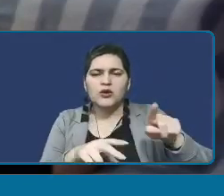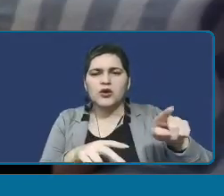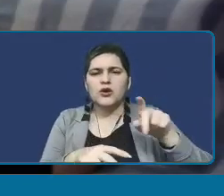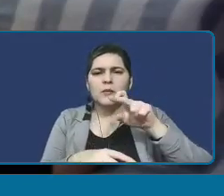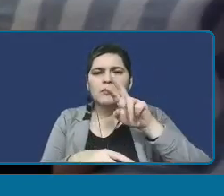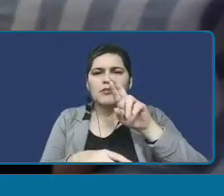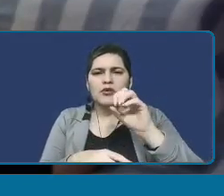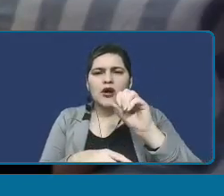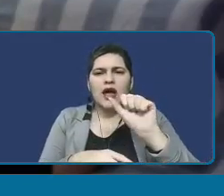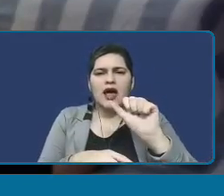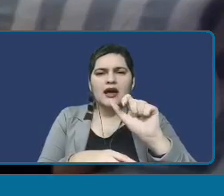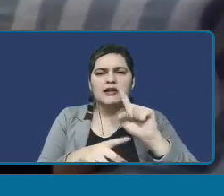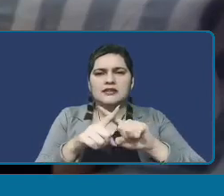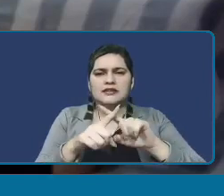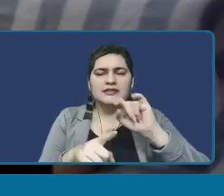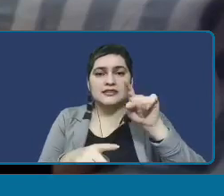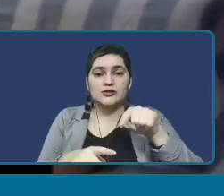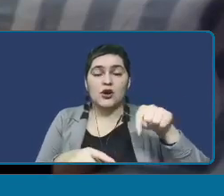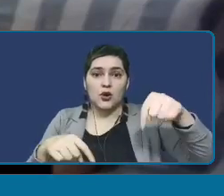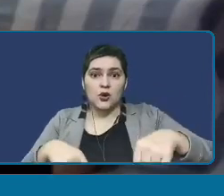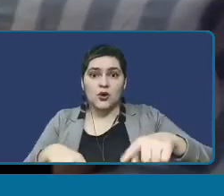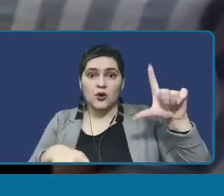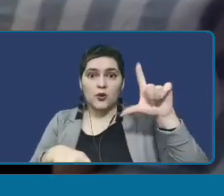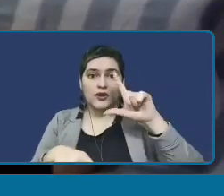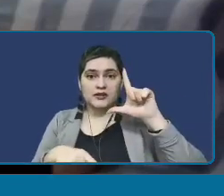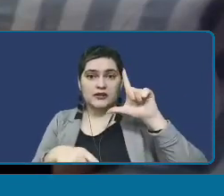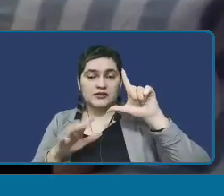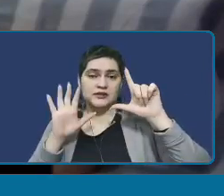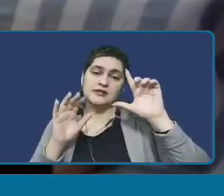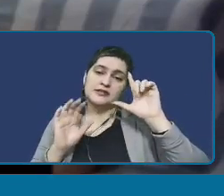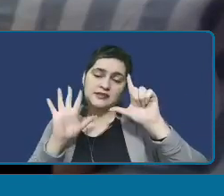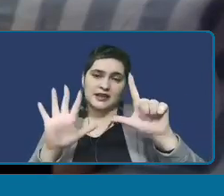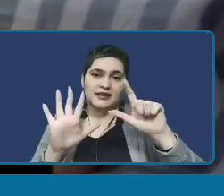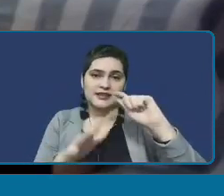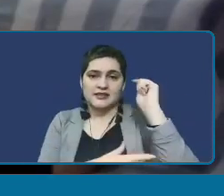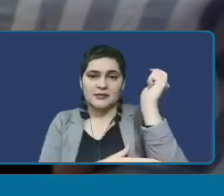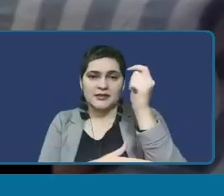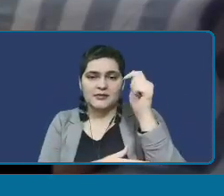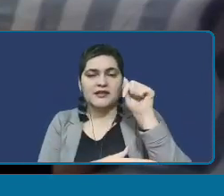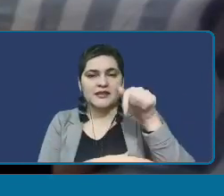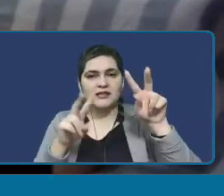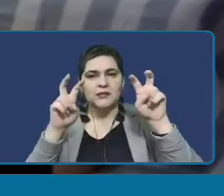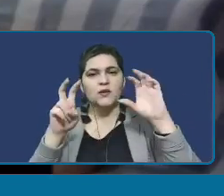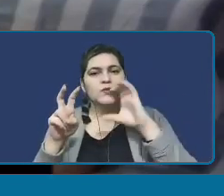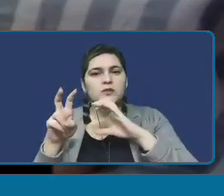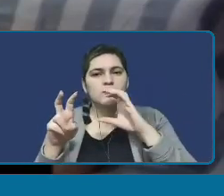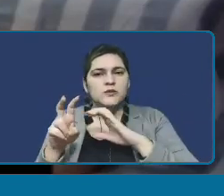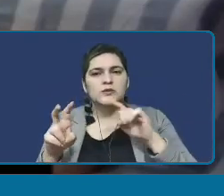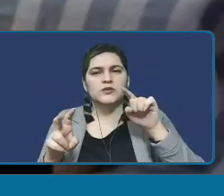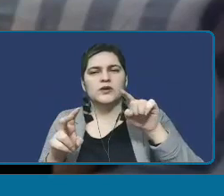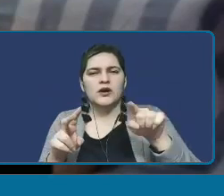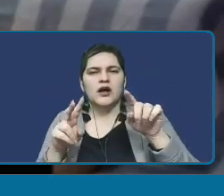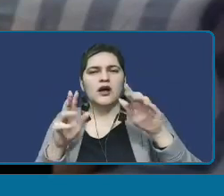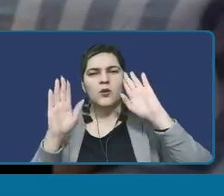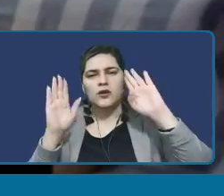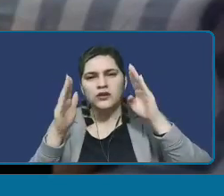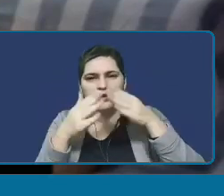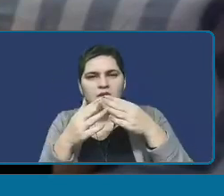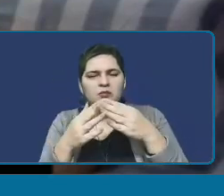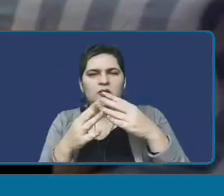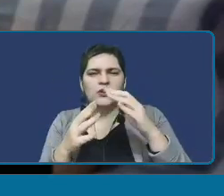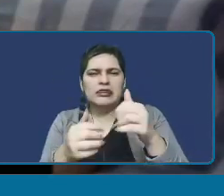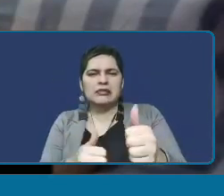lunes 7 de septiembre y estamos en este curso que se llama Autismo y Desafíos en la Alimentación, es el nuevo curso de Fundación